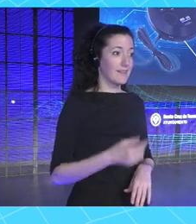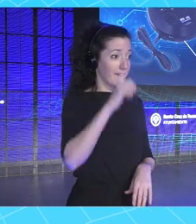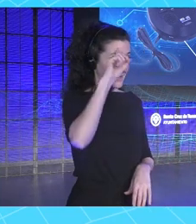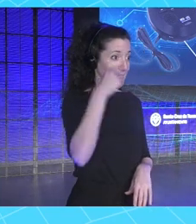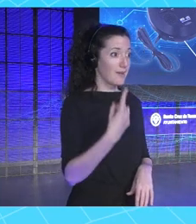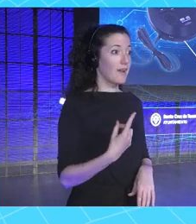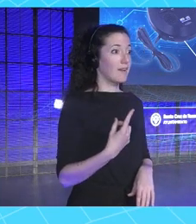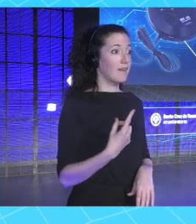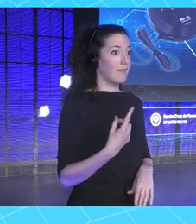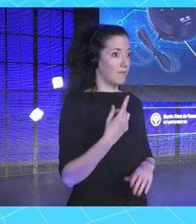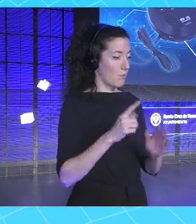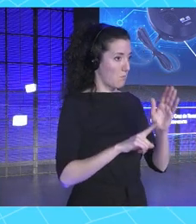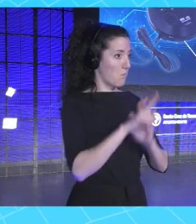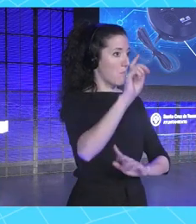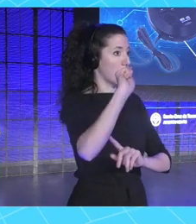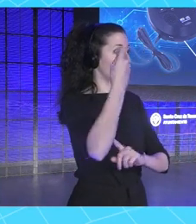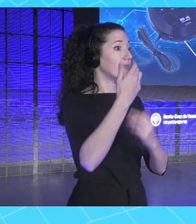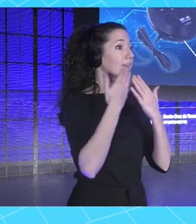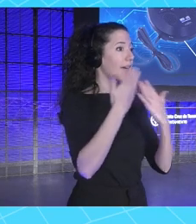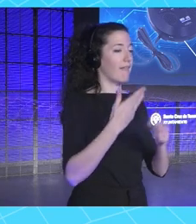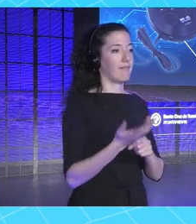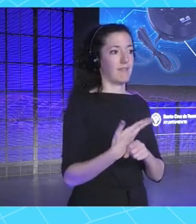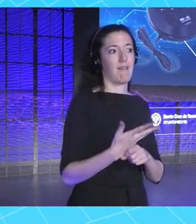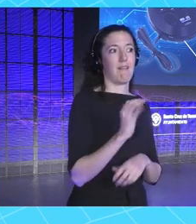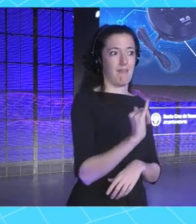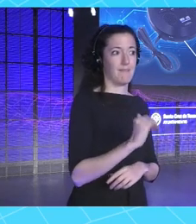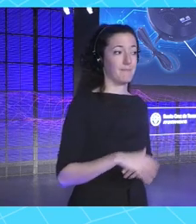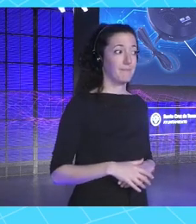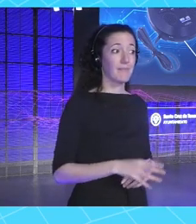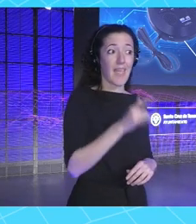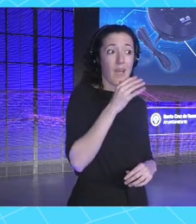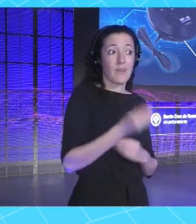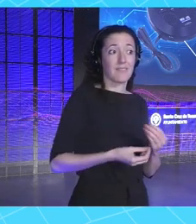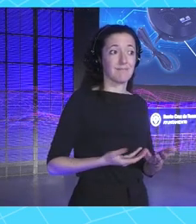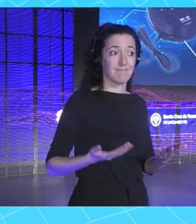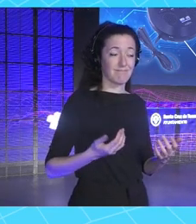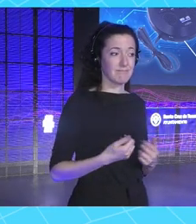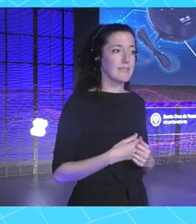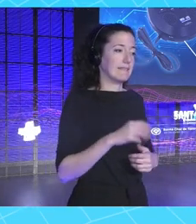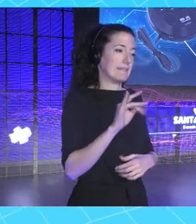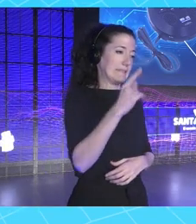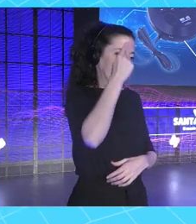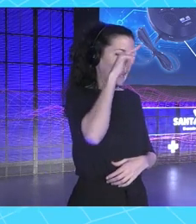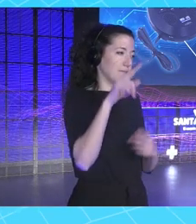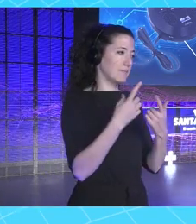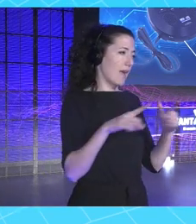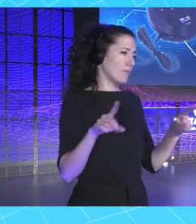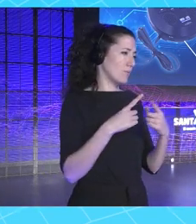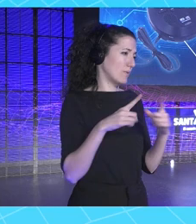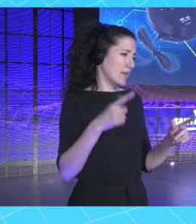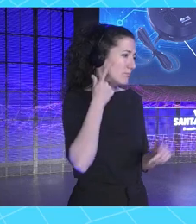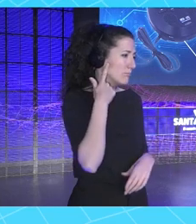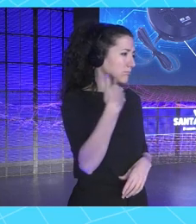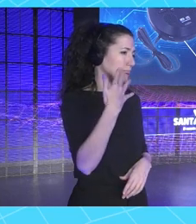bisballego A dónde llegó Gracias a que estaban los discos y que nació en esa época ahora qué ahora te sabes si las canciones más top más